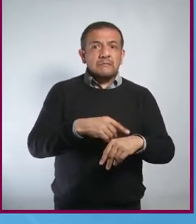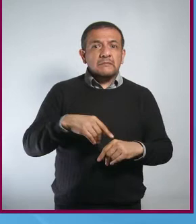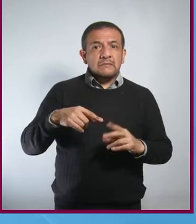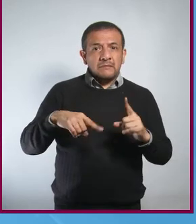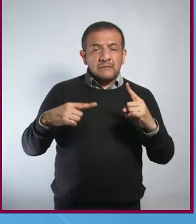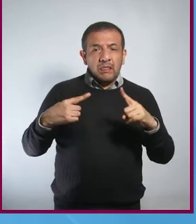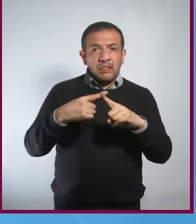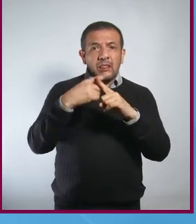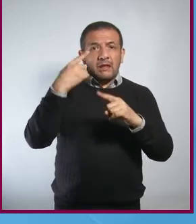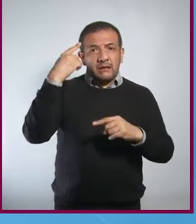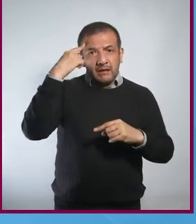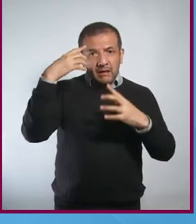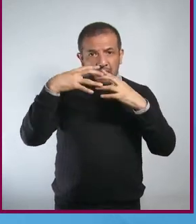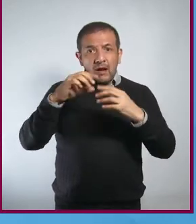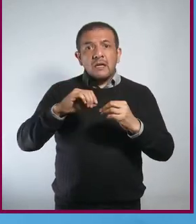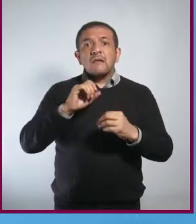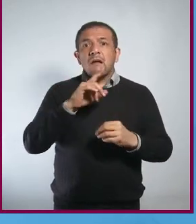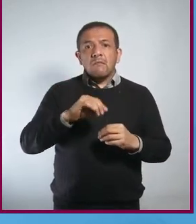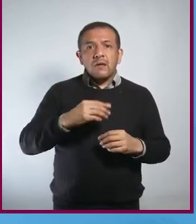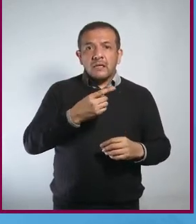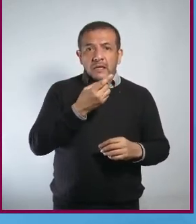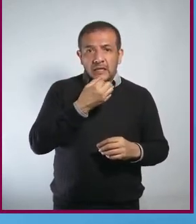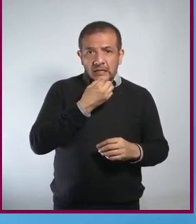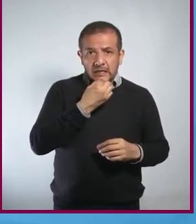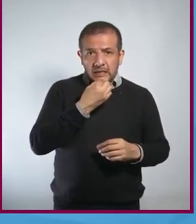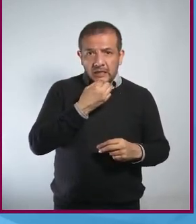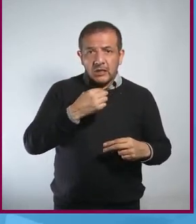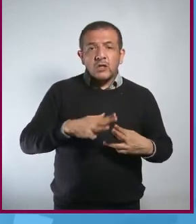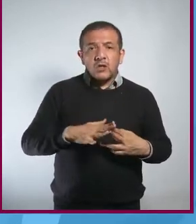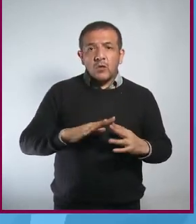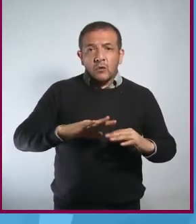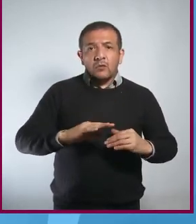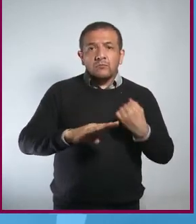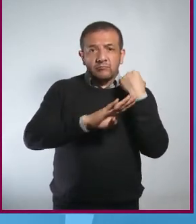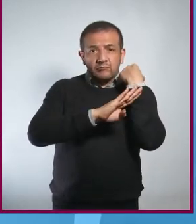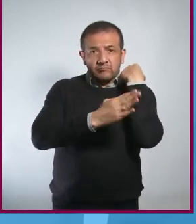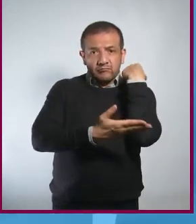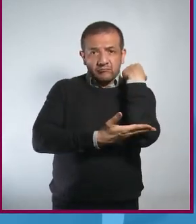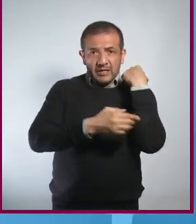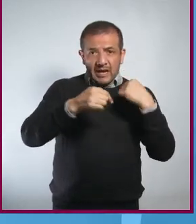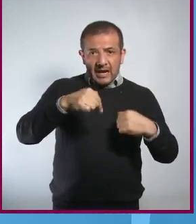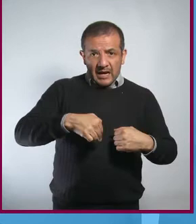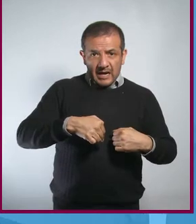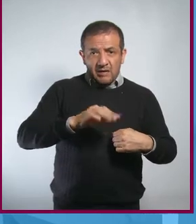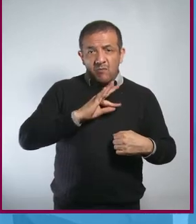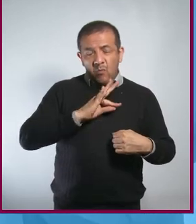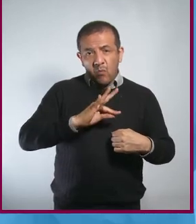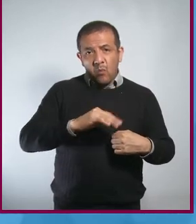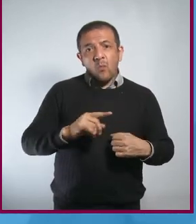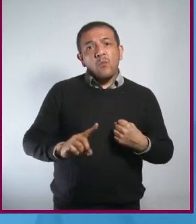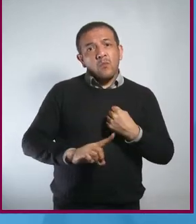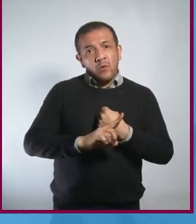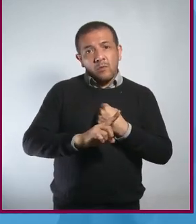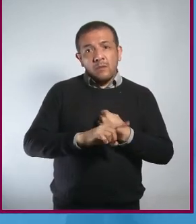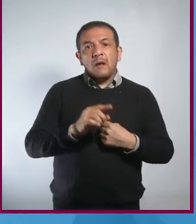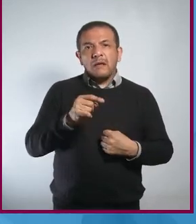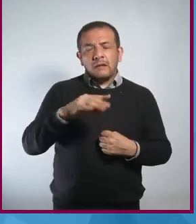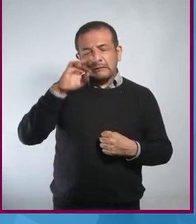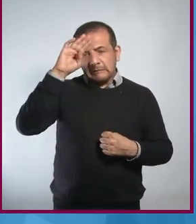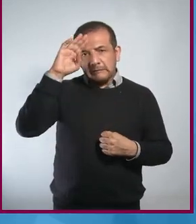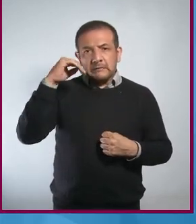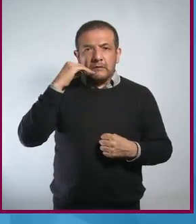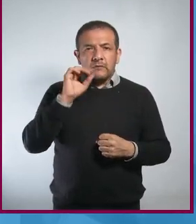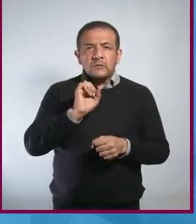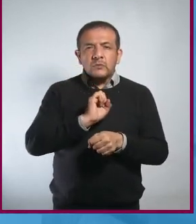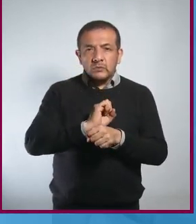desarrollo de los niños si la infección en su madre ocurre durante el embarazo. El Zika produce fiebre leve y desde